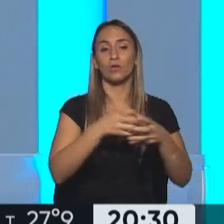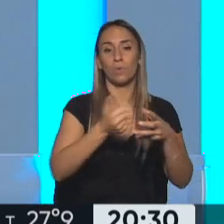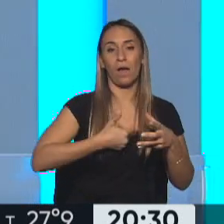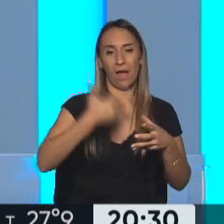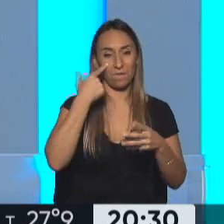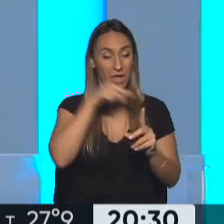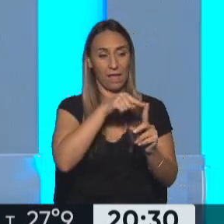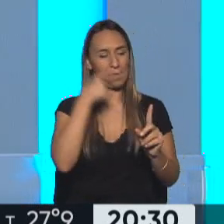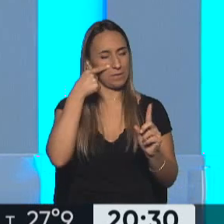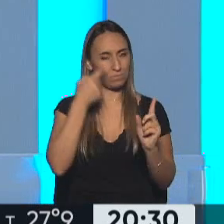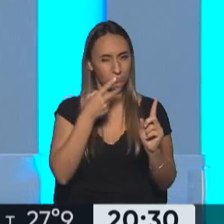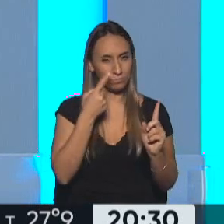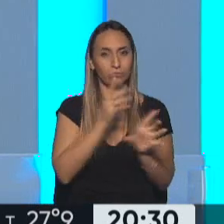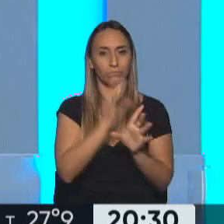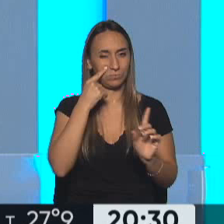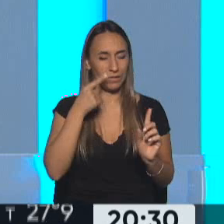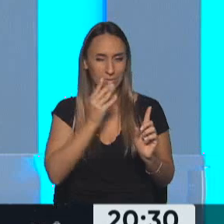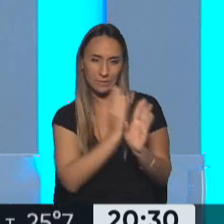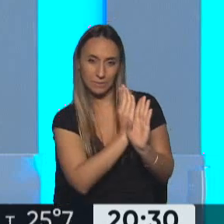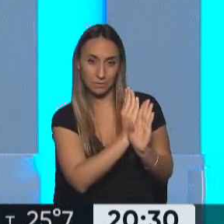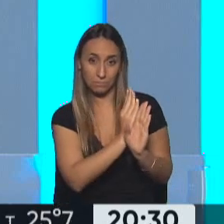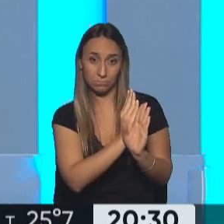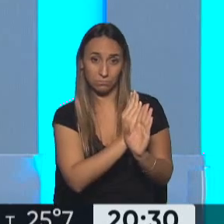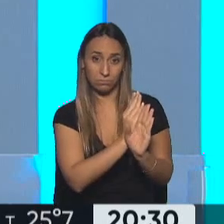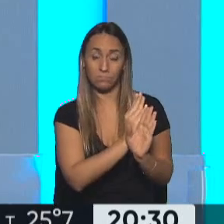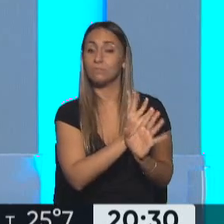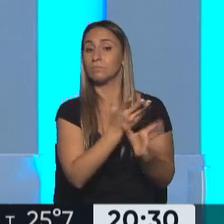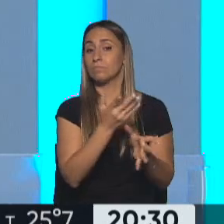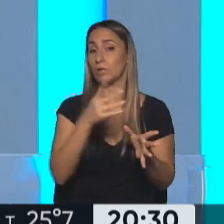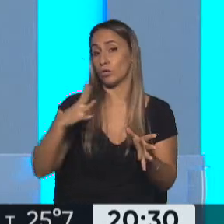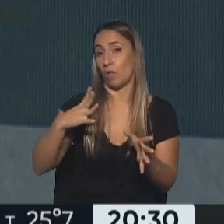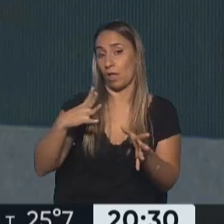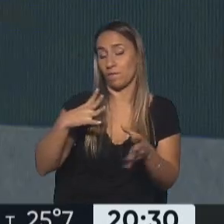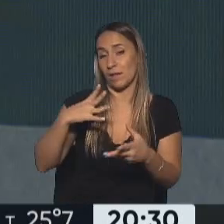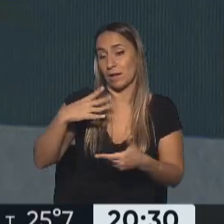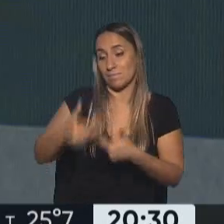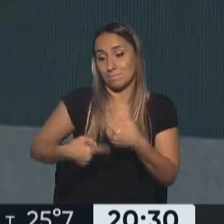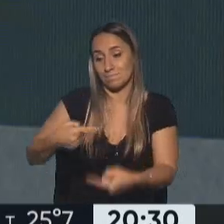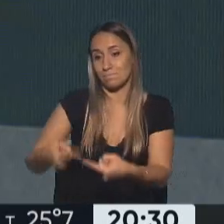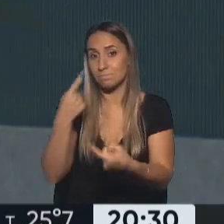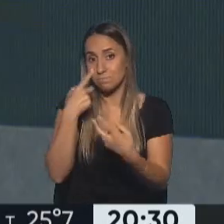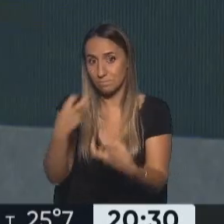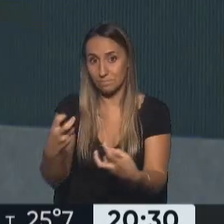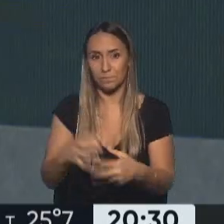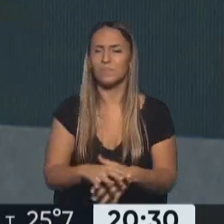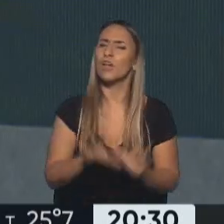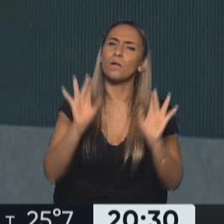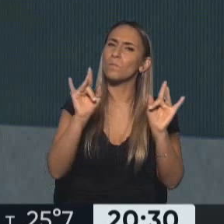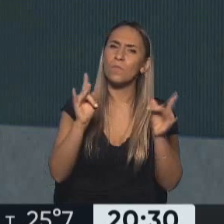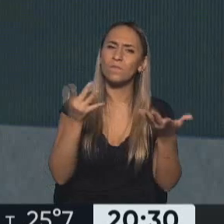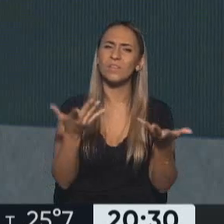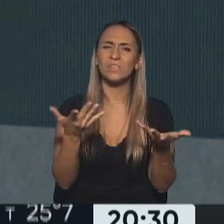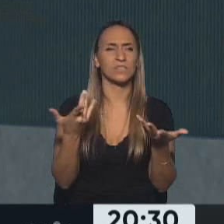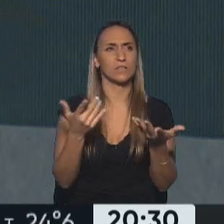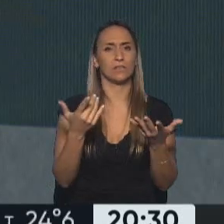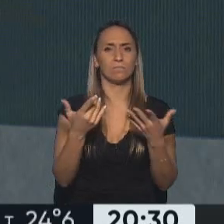de una investigación que está, por decirlo de alguna manera, en pleno desarrollo. Yo digo, es muy difícil vivir y convivir en un